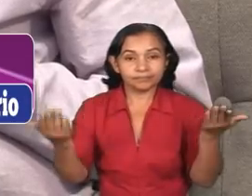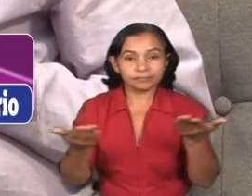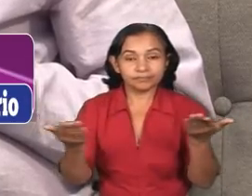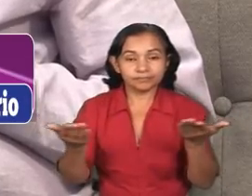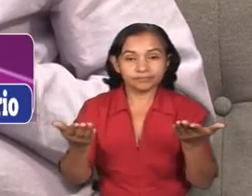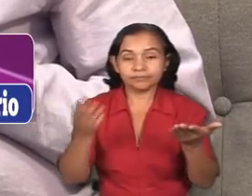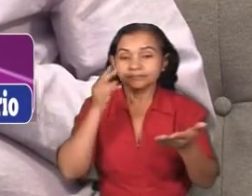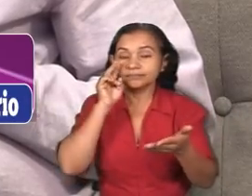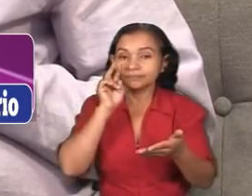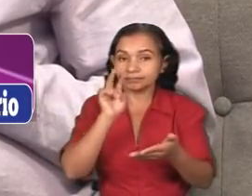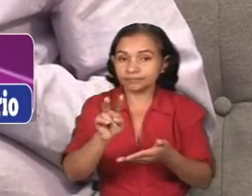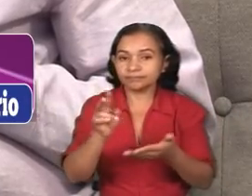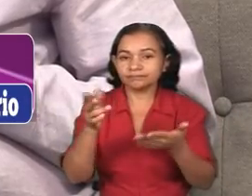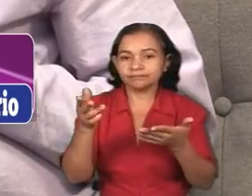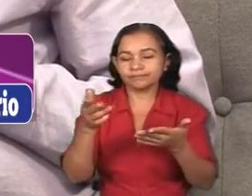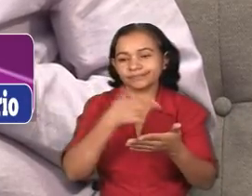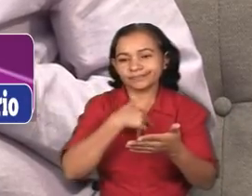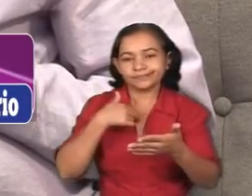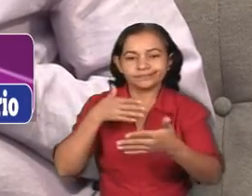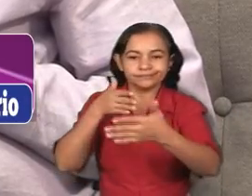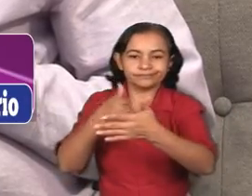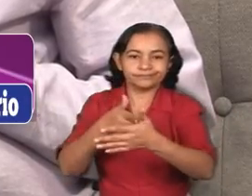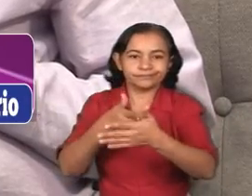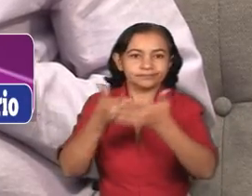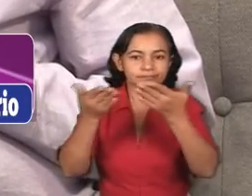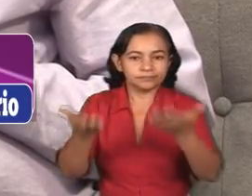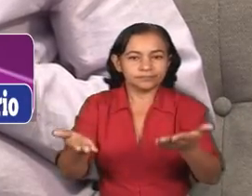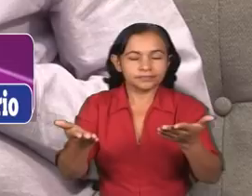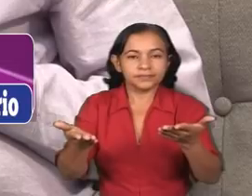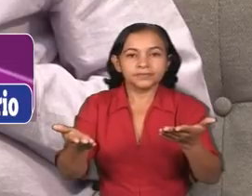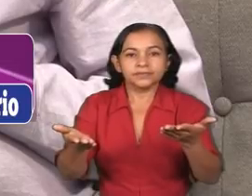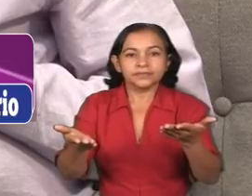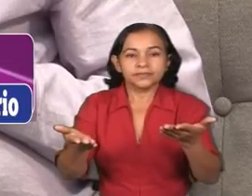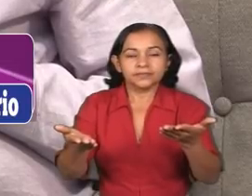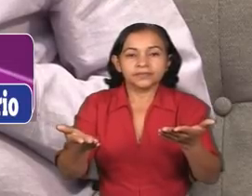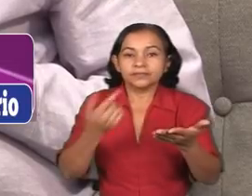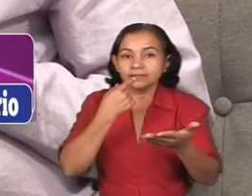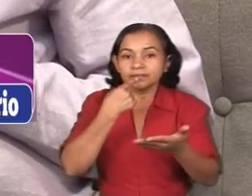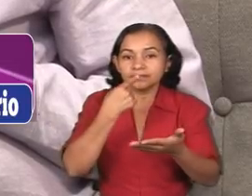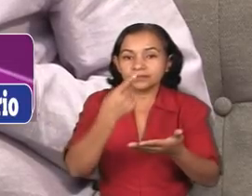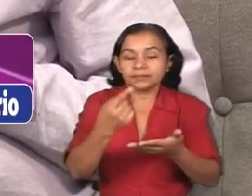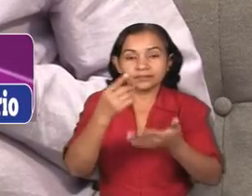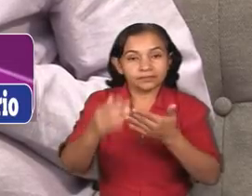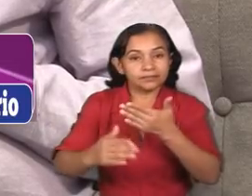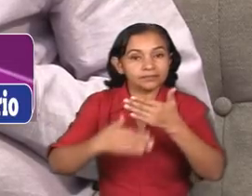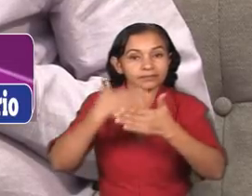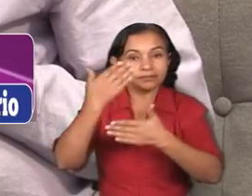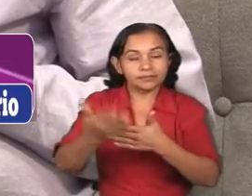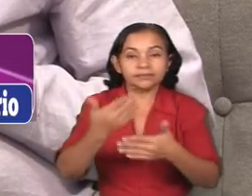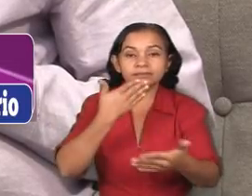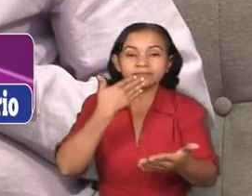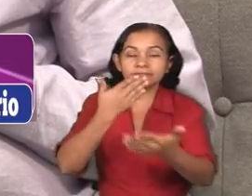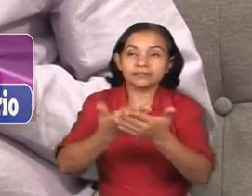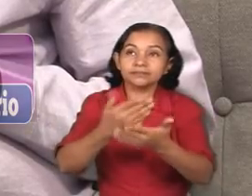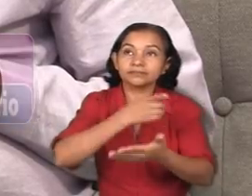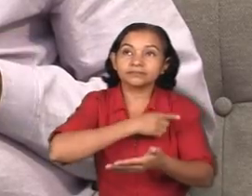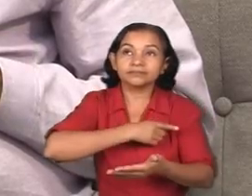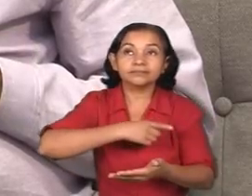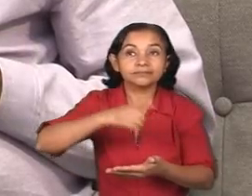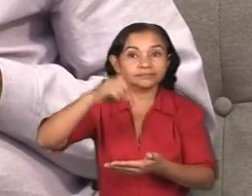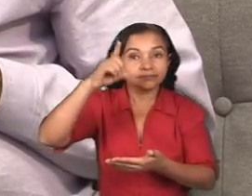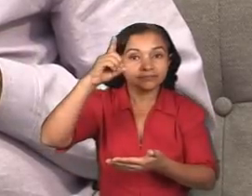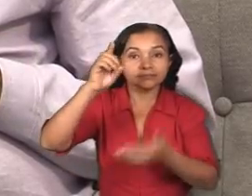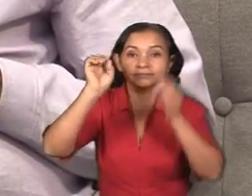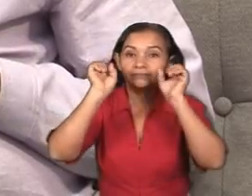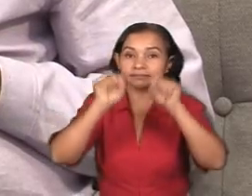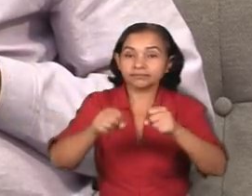nos vimos forzados, ¿no?, a hacerlo. Pero te digo que después de eso, gracias a Dios, hemos